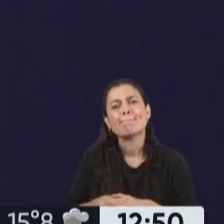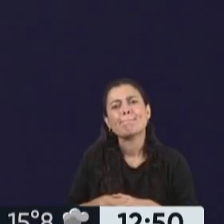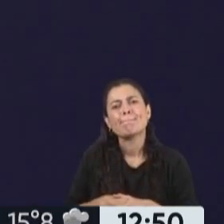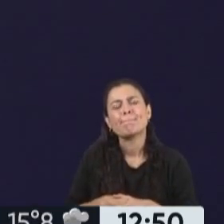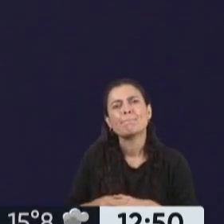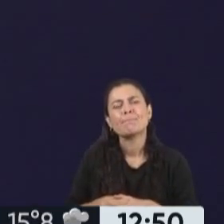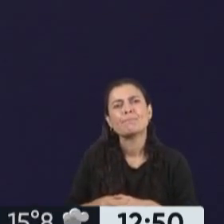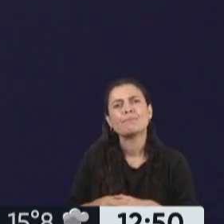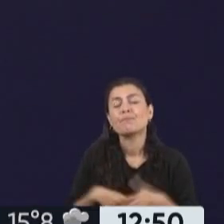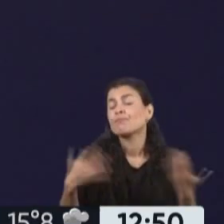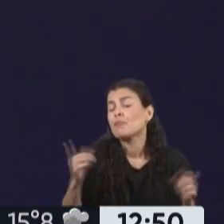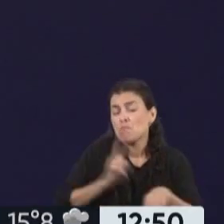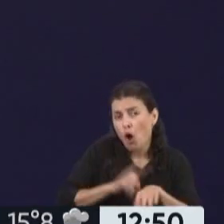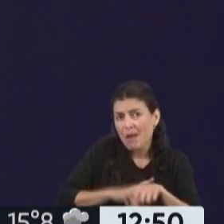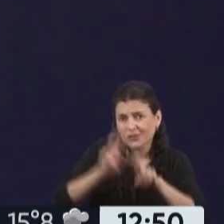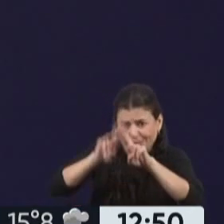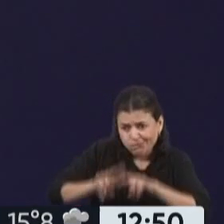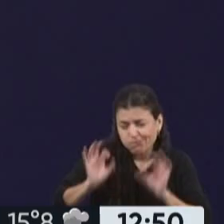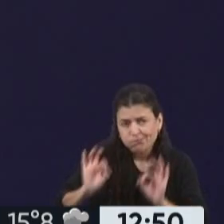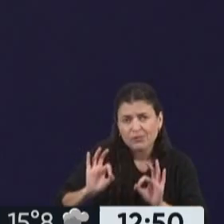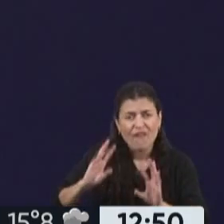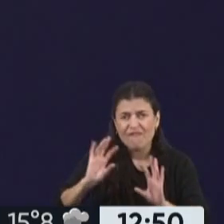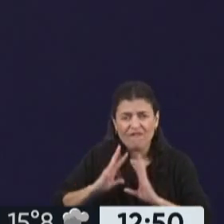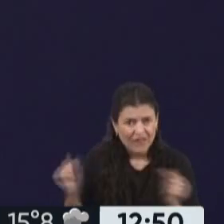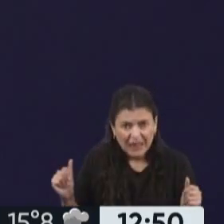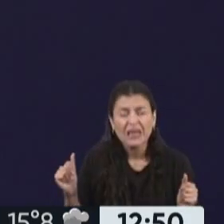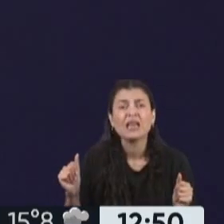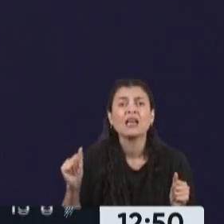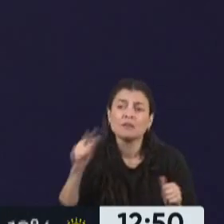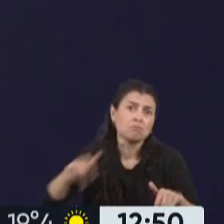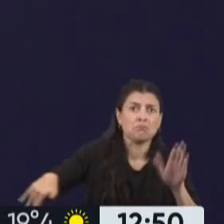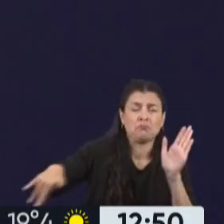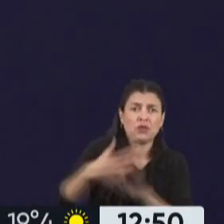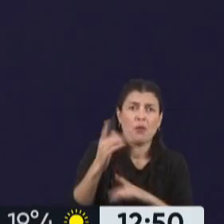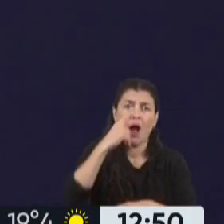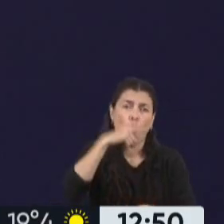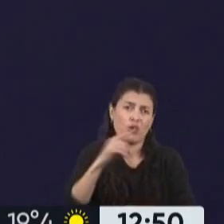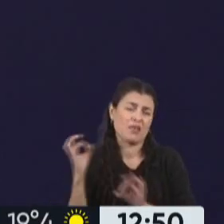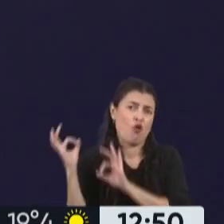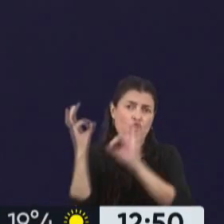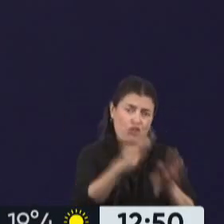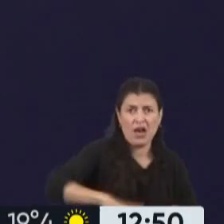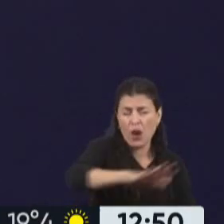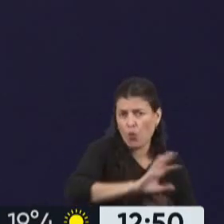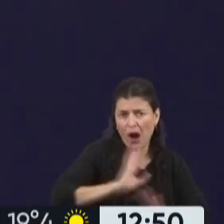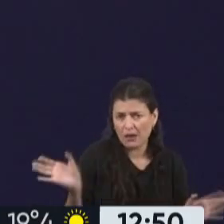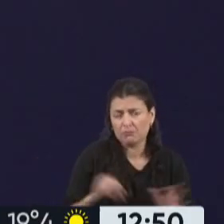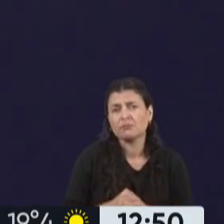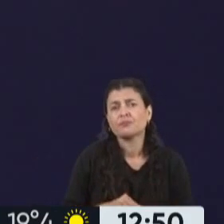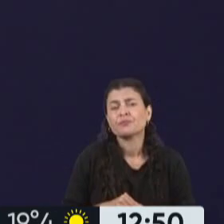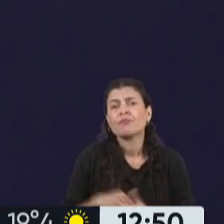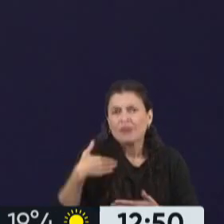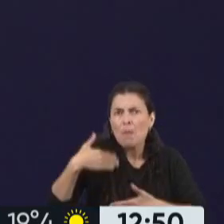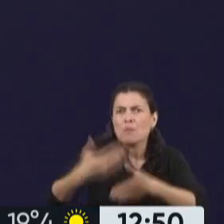bueno, por supuesto, cuando termina de darse la situación de tránsito, partir a su destino final o a su próximo destino. En